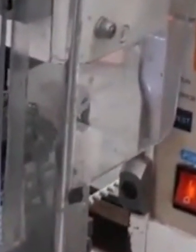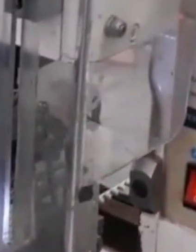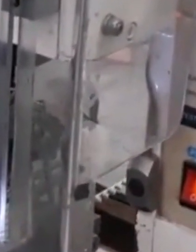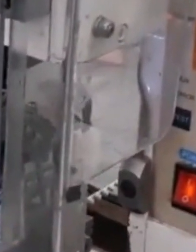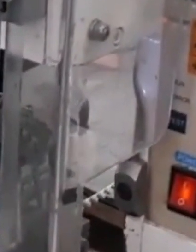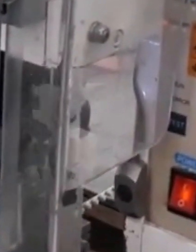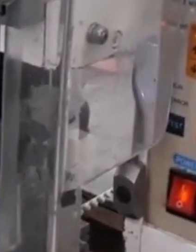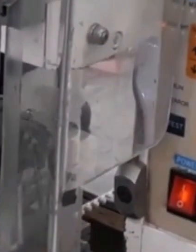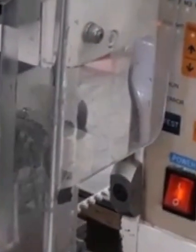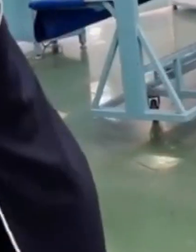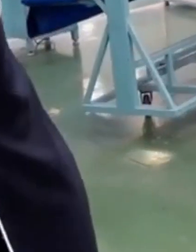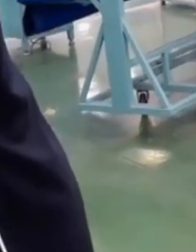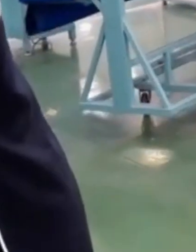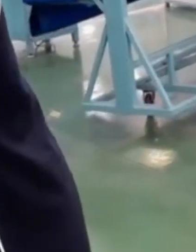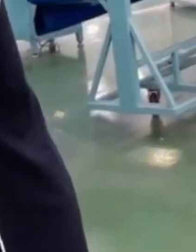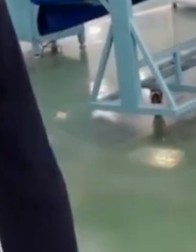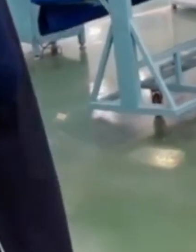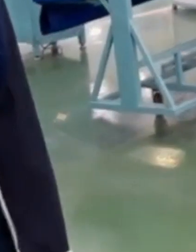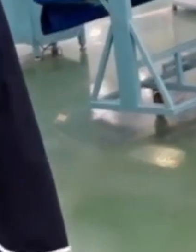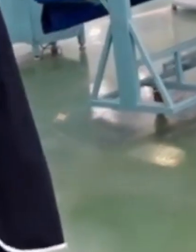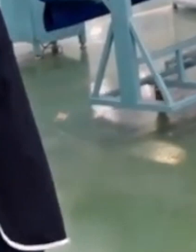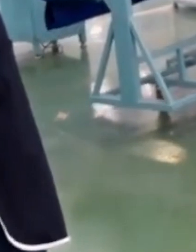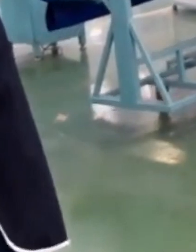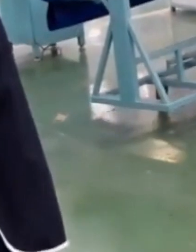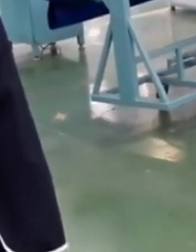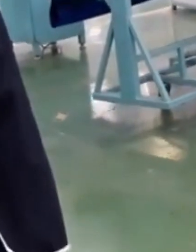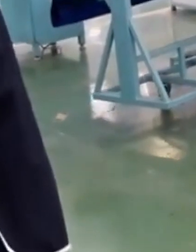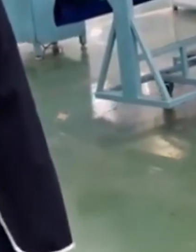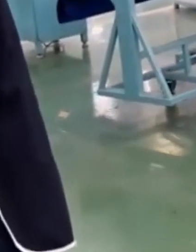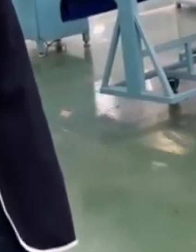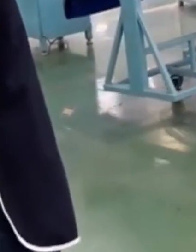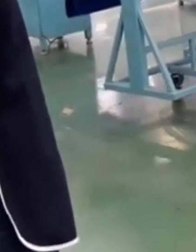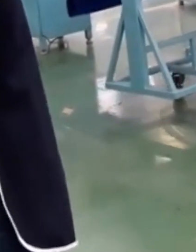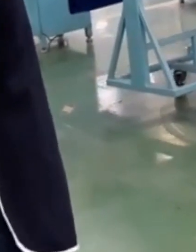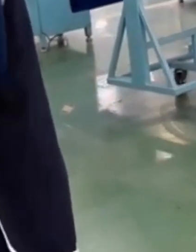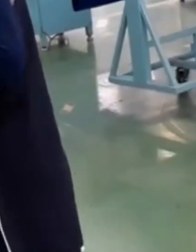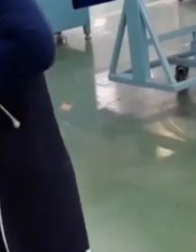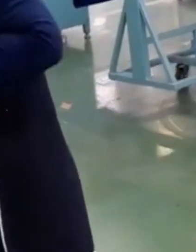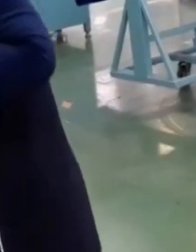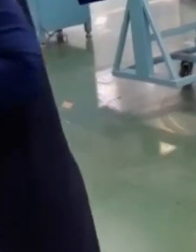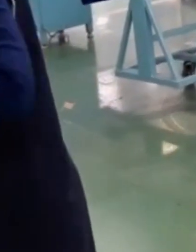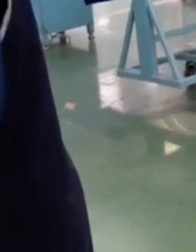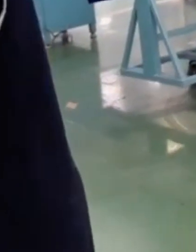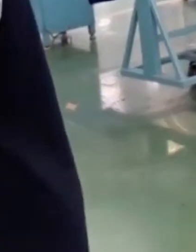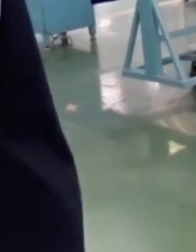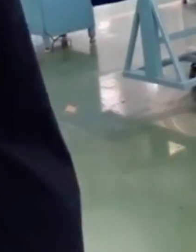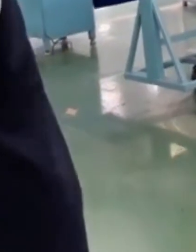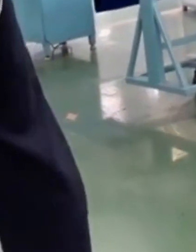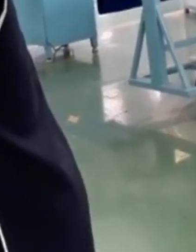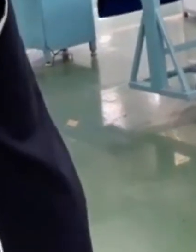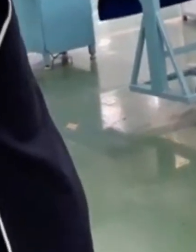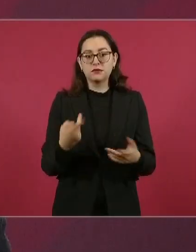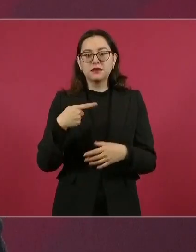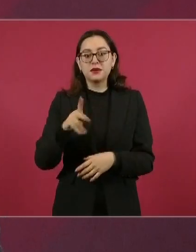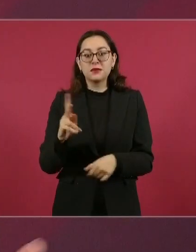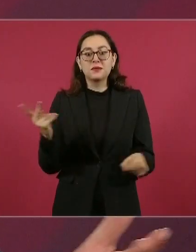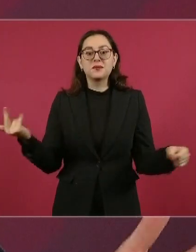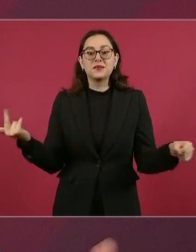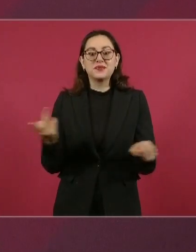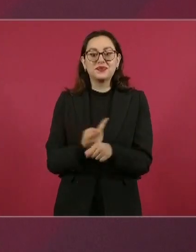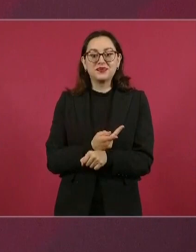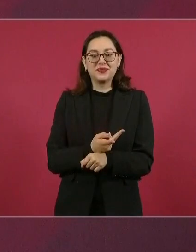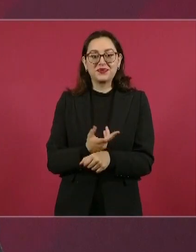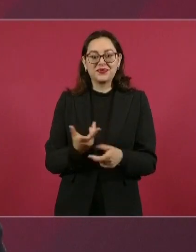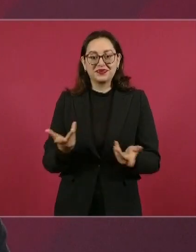coordinador empresarial Francisco Cervantes Díaz destacó el momento que vive el país en cuanto a la inversión ex era y oportunidades de empleo tenemos el